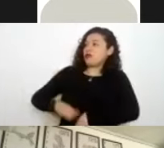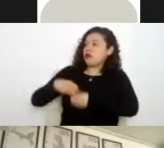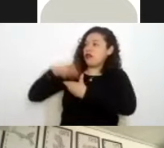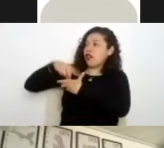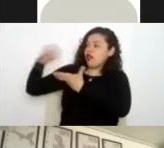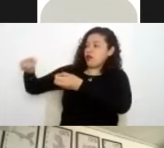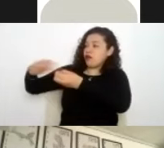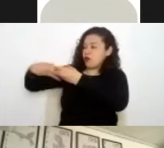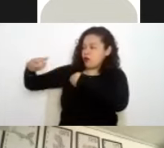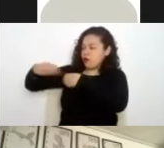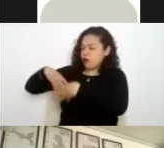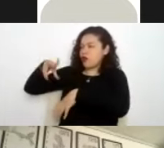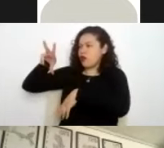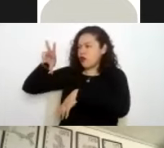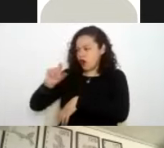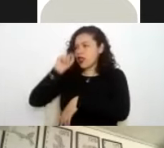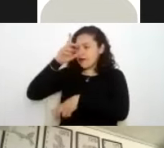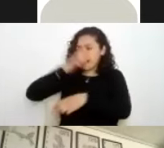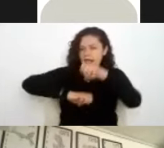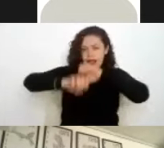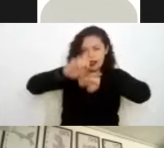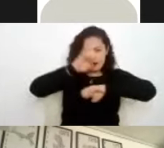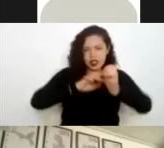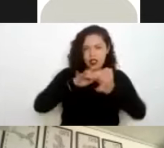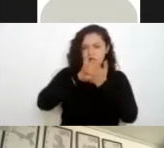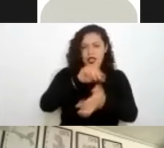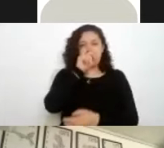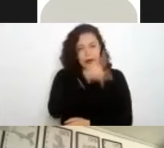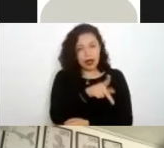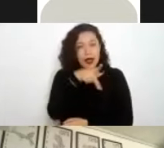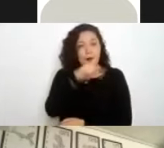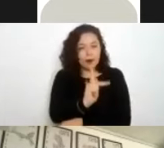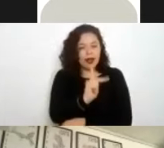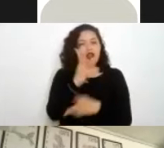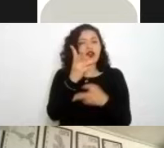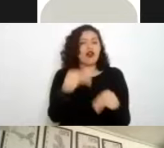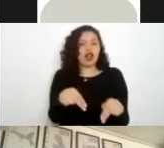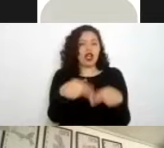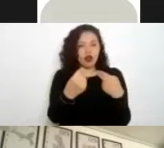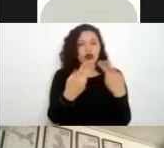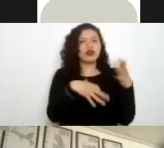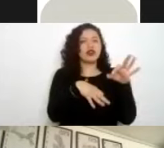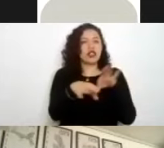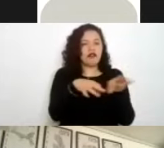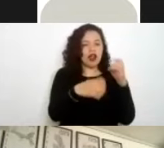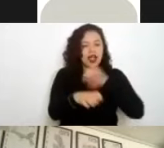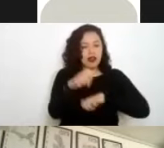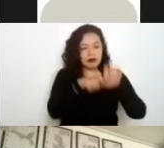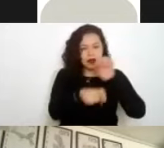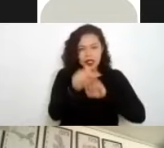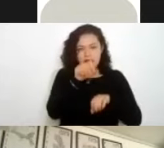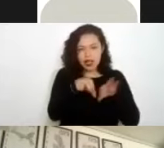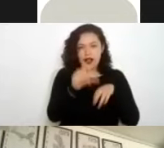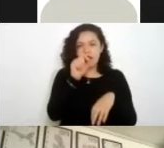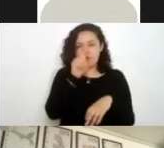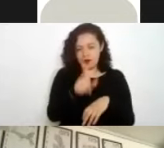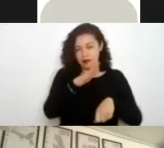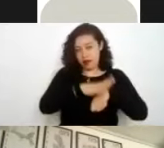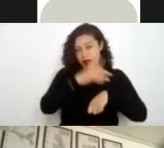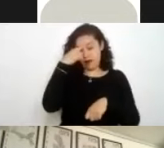es ayudar como el de cualquier organización, pero generar utilidades y operar como una empresa, que esto pues también ha facilitado, y creo que hay